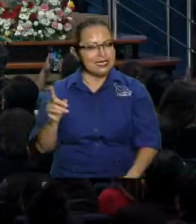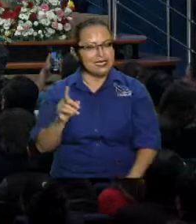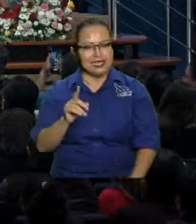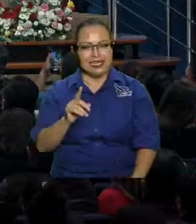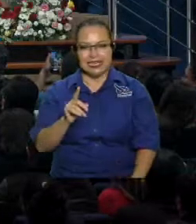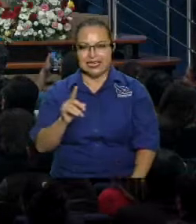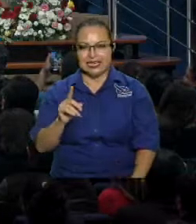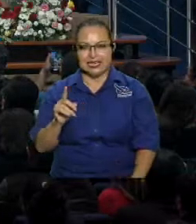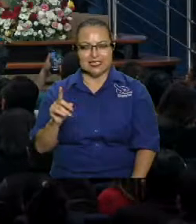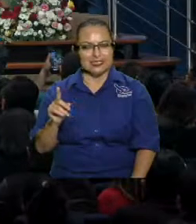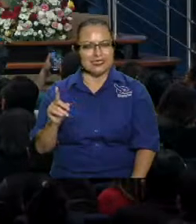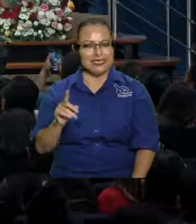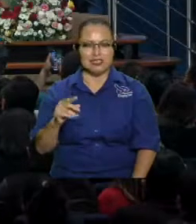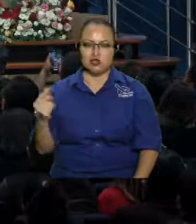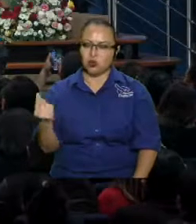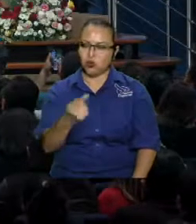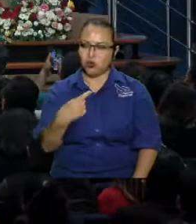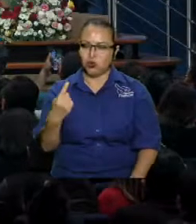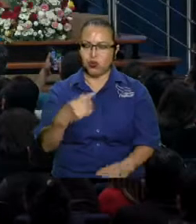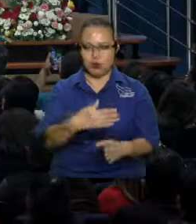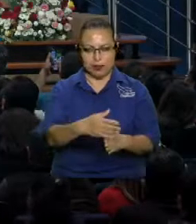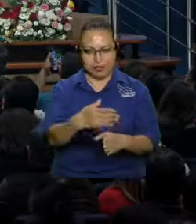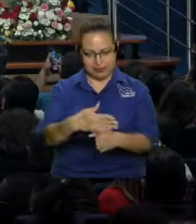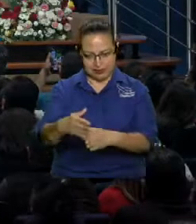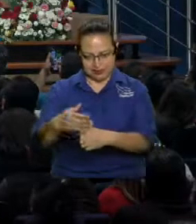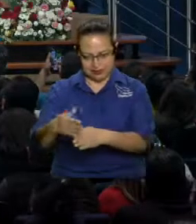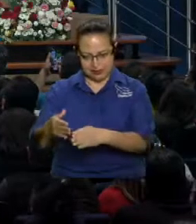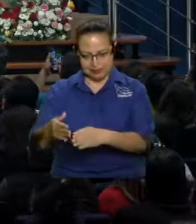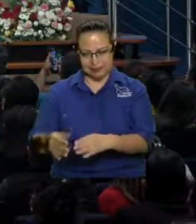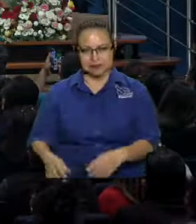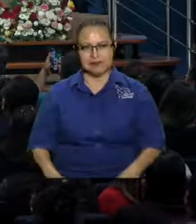Que no sobre y que no falte.